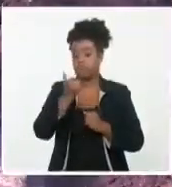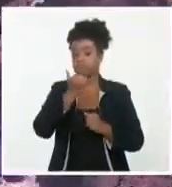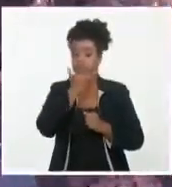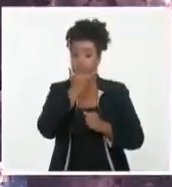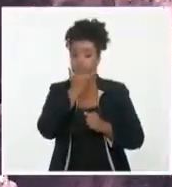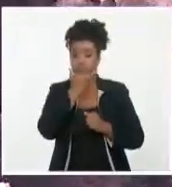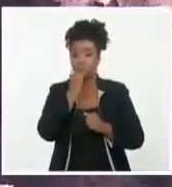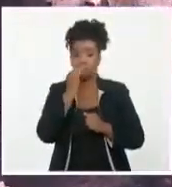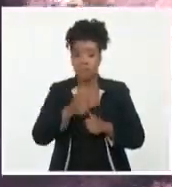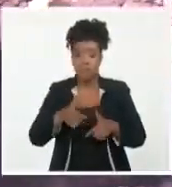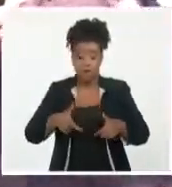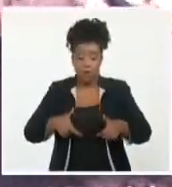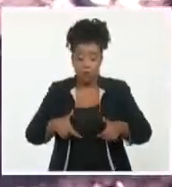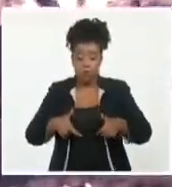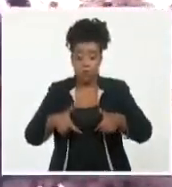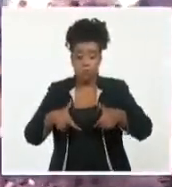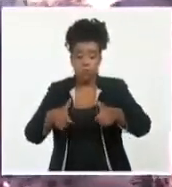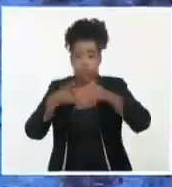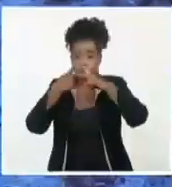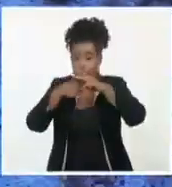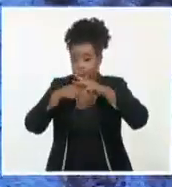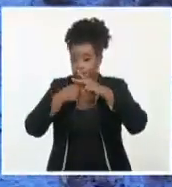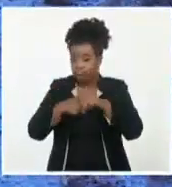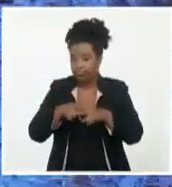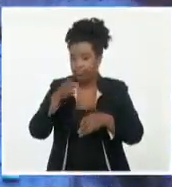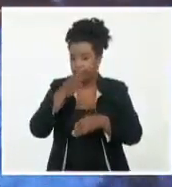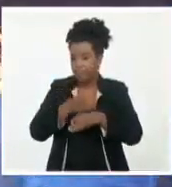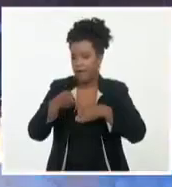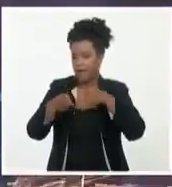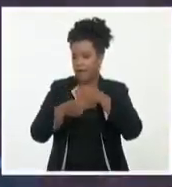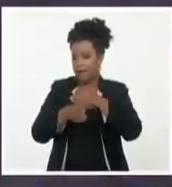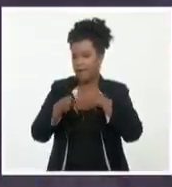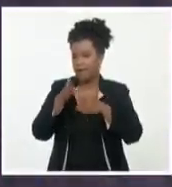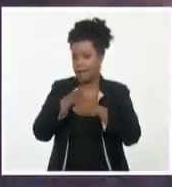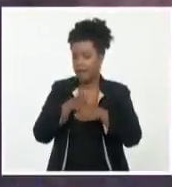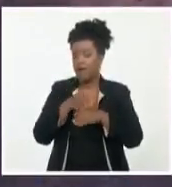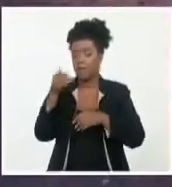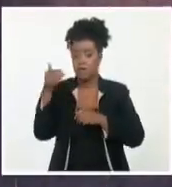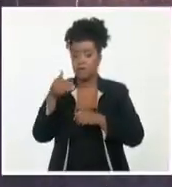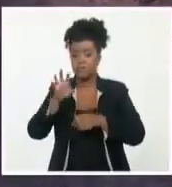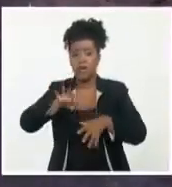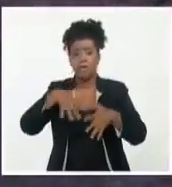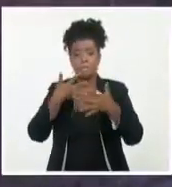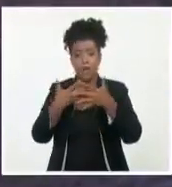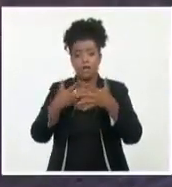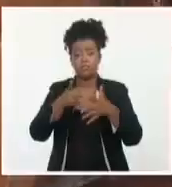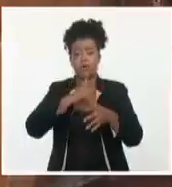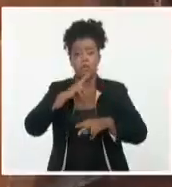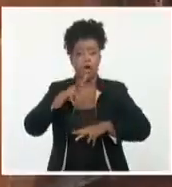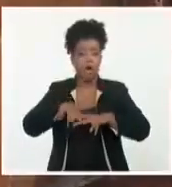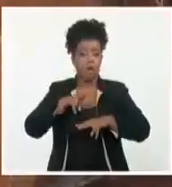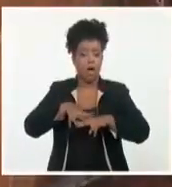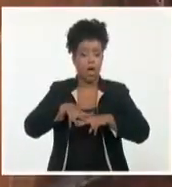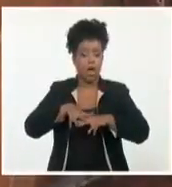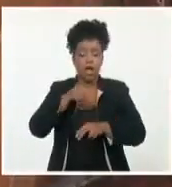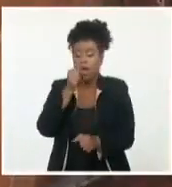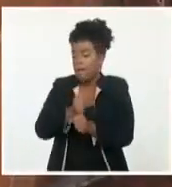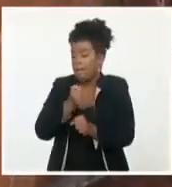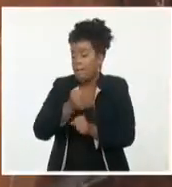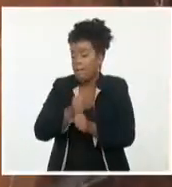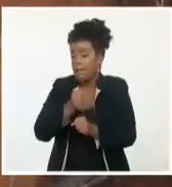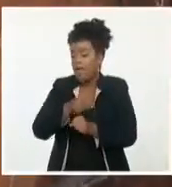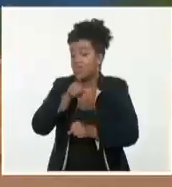eliminación participó la base de grandes conductoras de la empresa de aguas de La Habana. Se hizo en 18 horas, lo que en